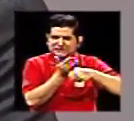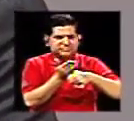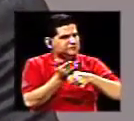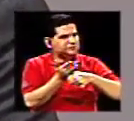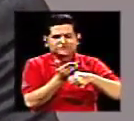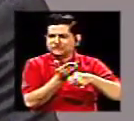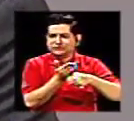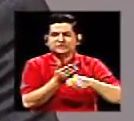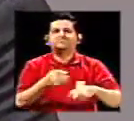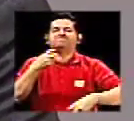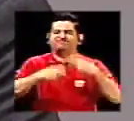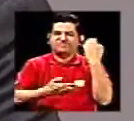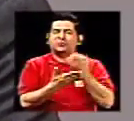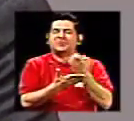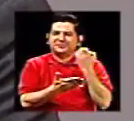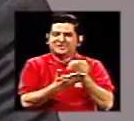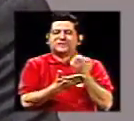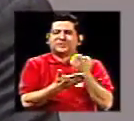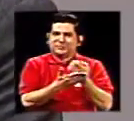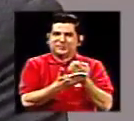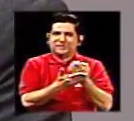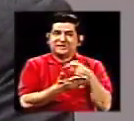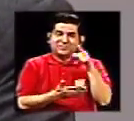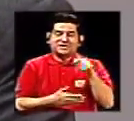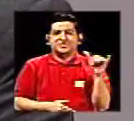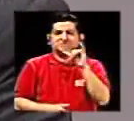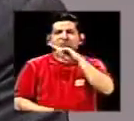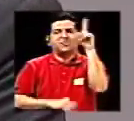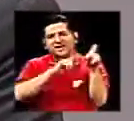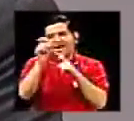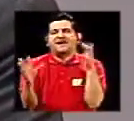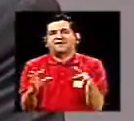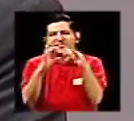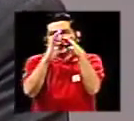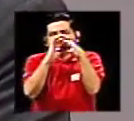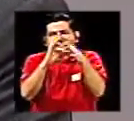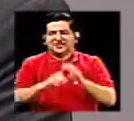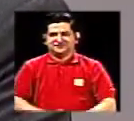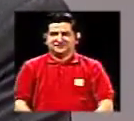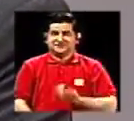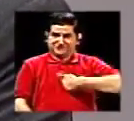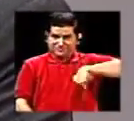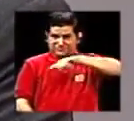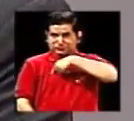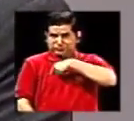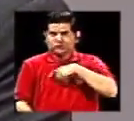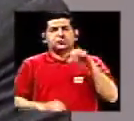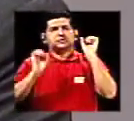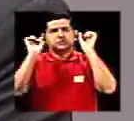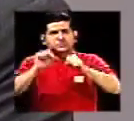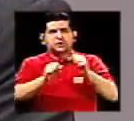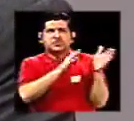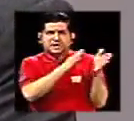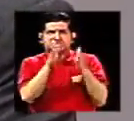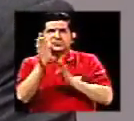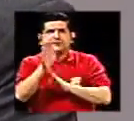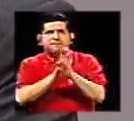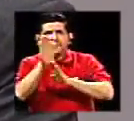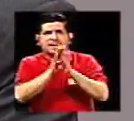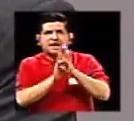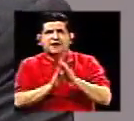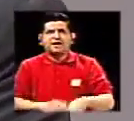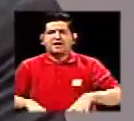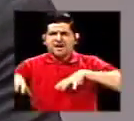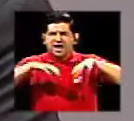al problema económico, y ese problema económico está amarrado a las encuestas. Entonces, nosotros pudimos haber en nuestro plan haber desarrollado acciones